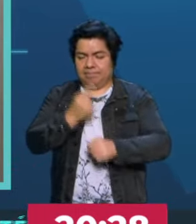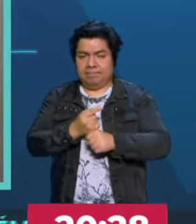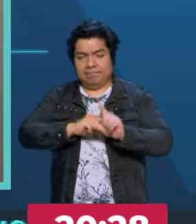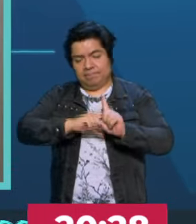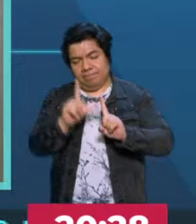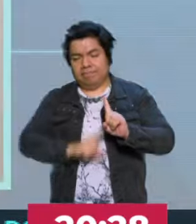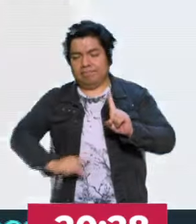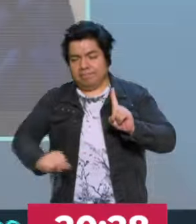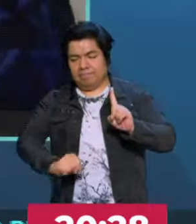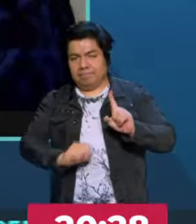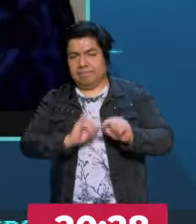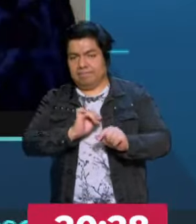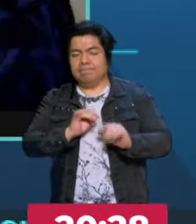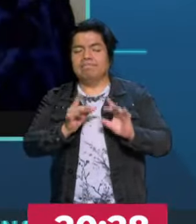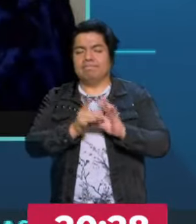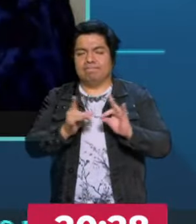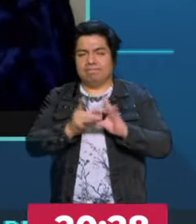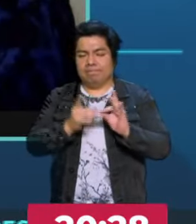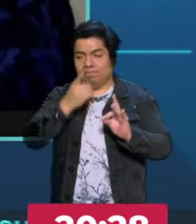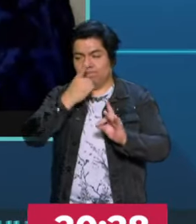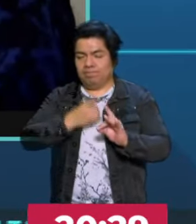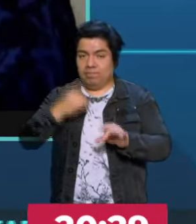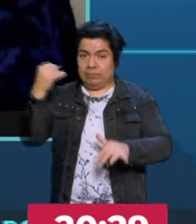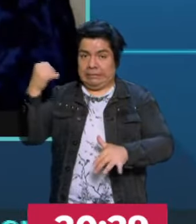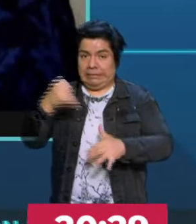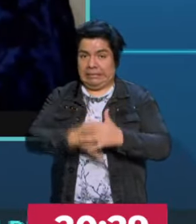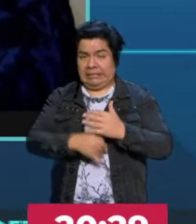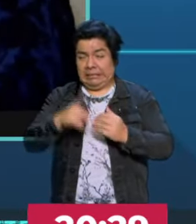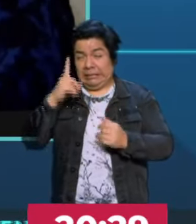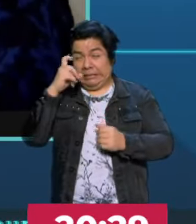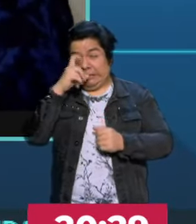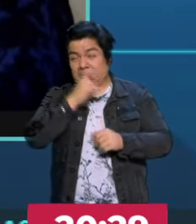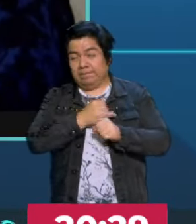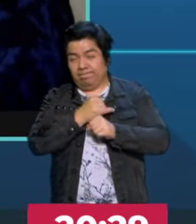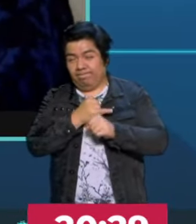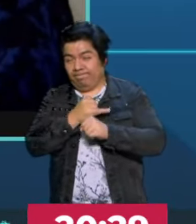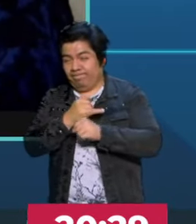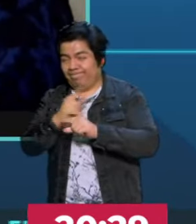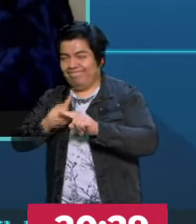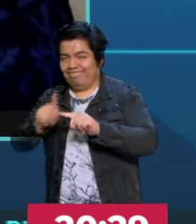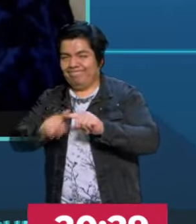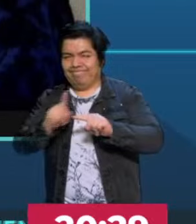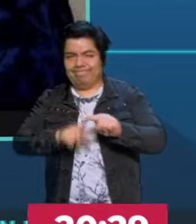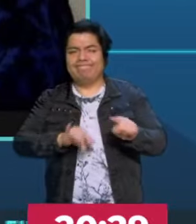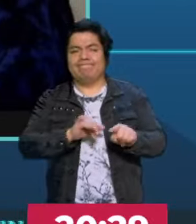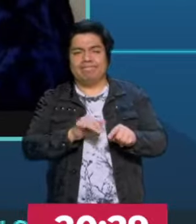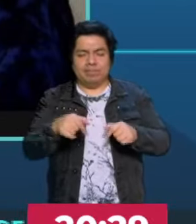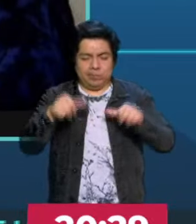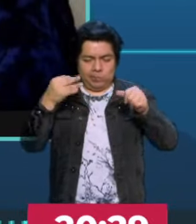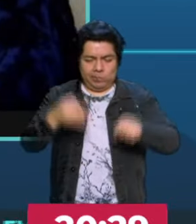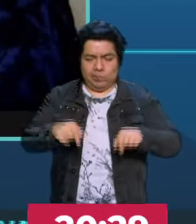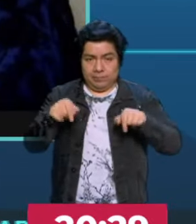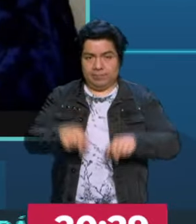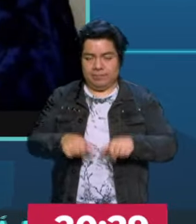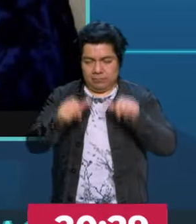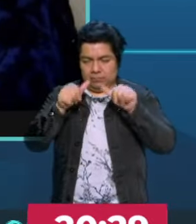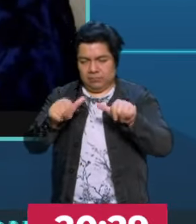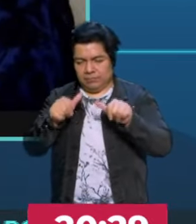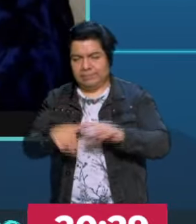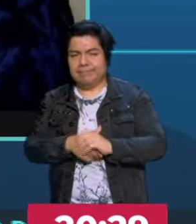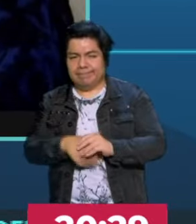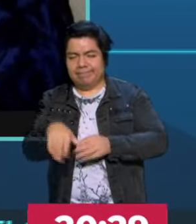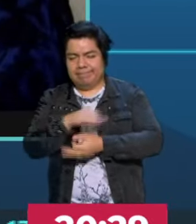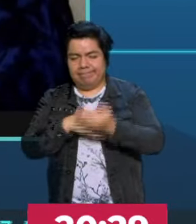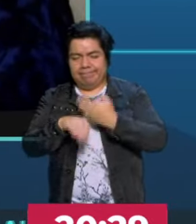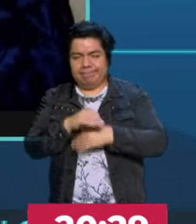Y muy complejo, y que, como ya mencionabas, Ana Lilia, la investigación sigue abierta y hay órdenes de aprehensión pendientes. Estaremos entonces también siguiendo el caso de